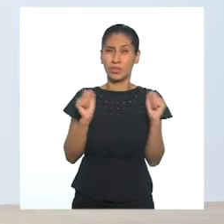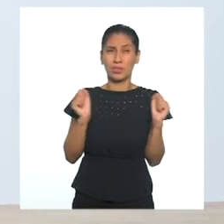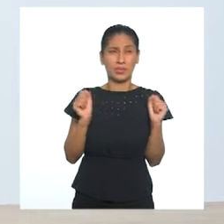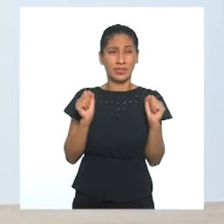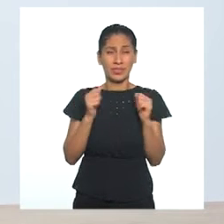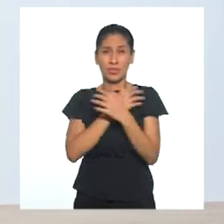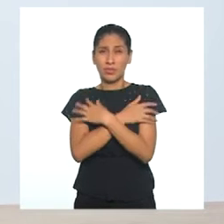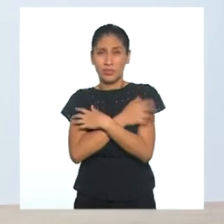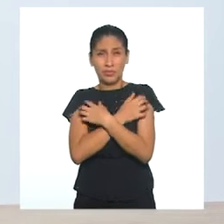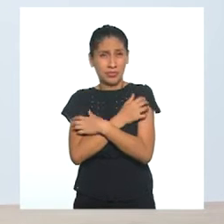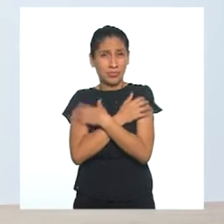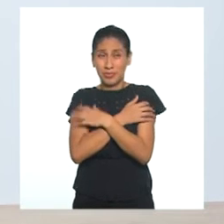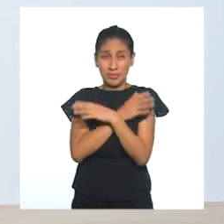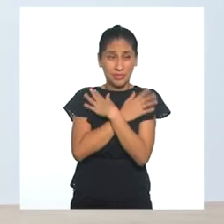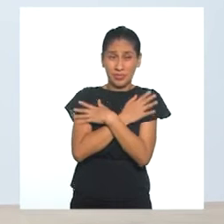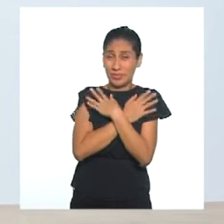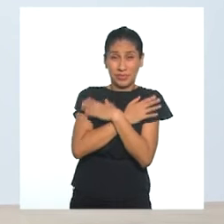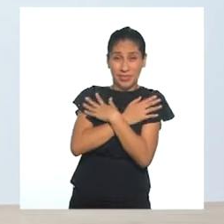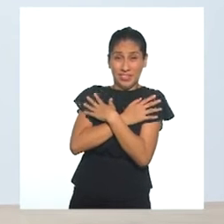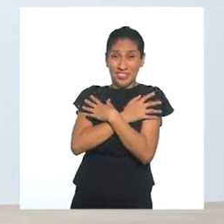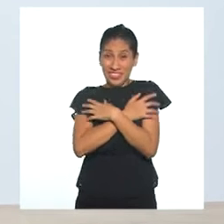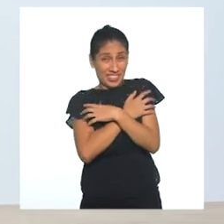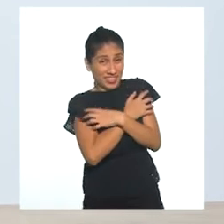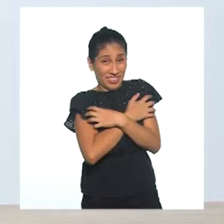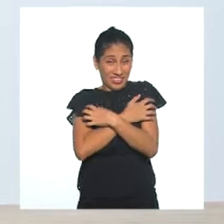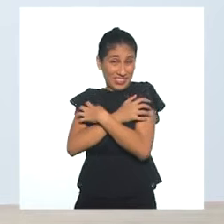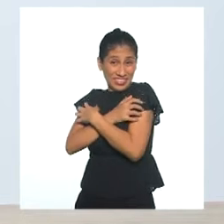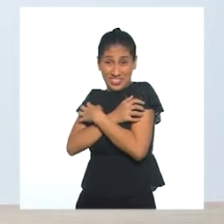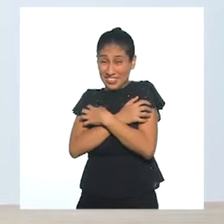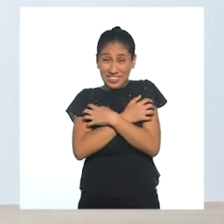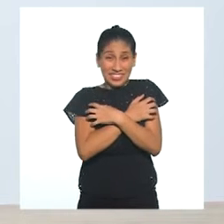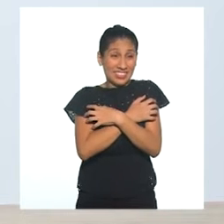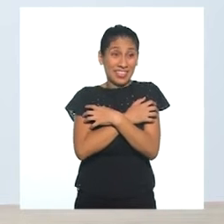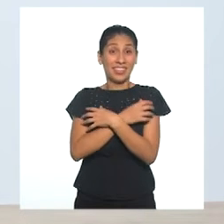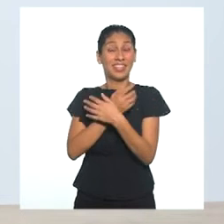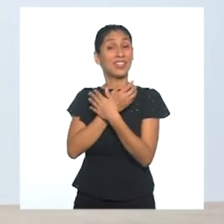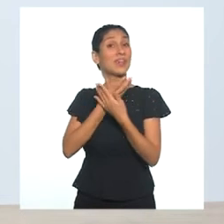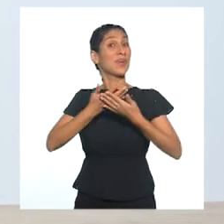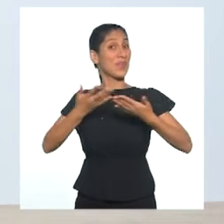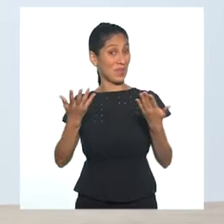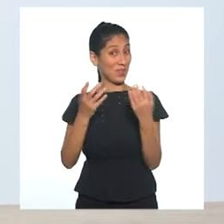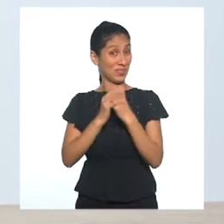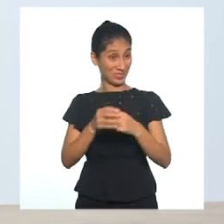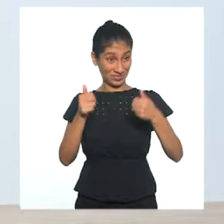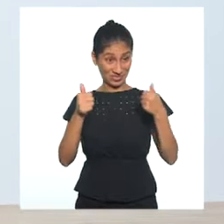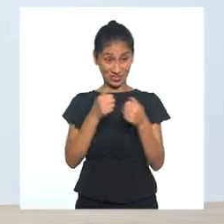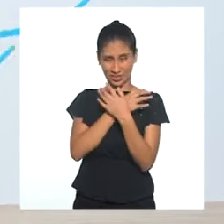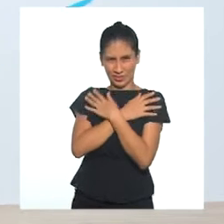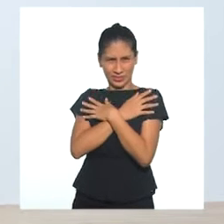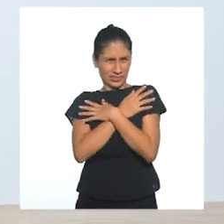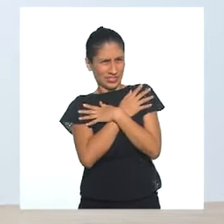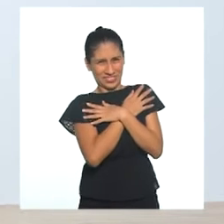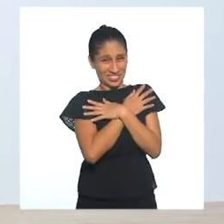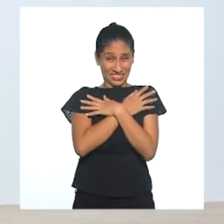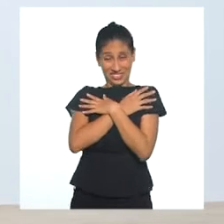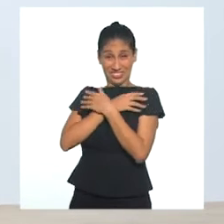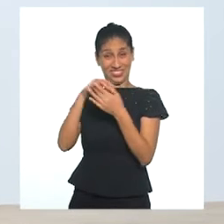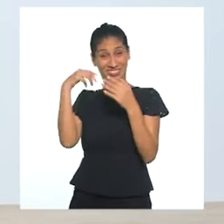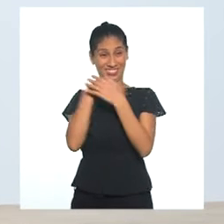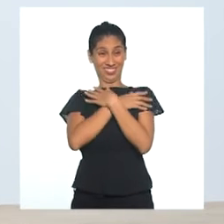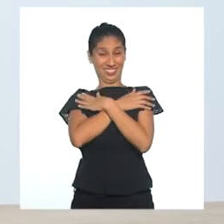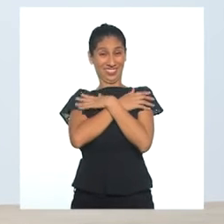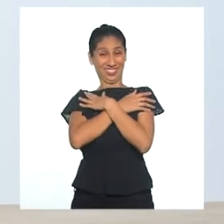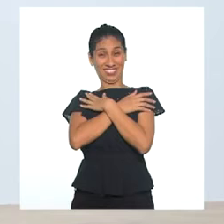frío? Nos tapamos y temblamos, ¿cierto? Y temblamos. Lo podemos representar con este movimiento. Frío, frío,